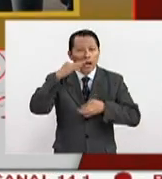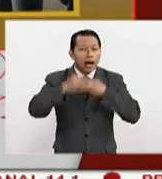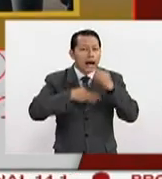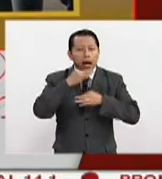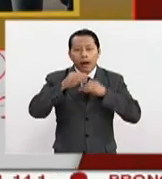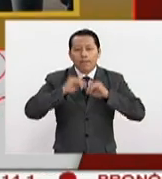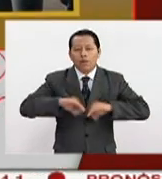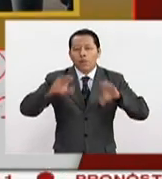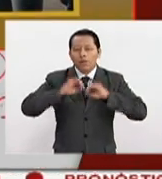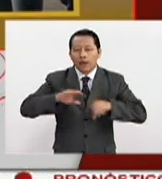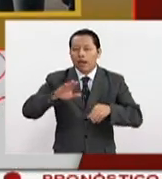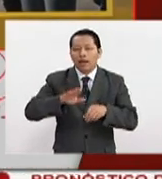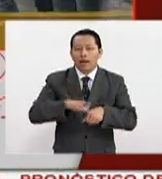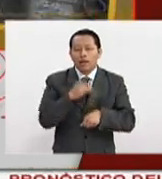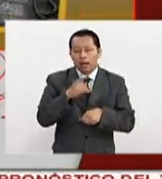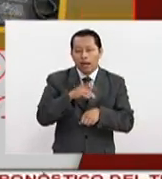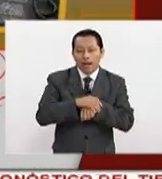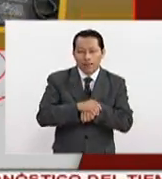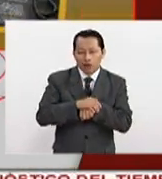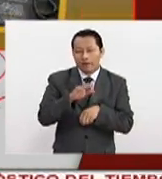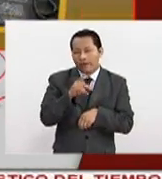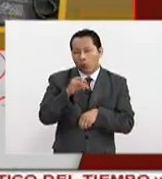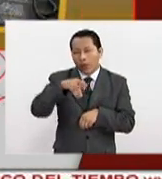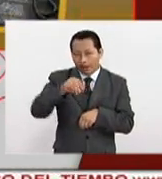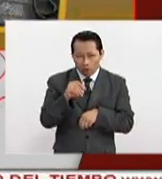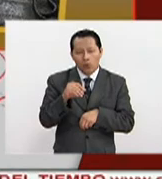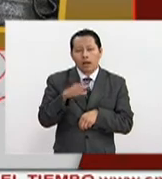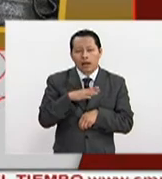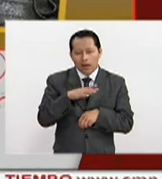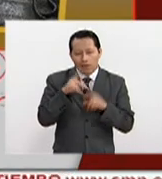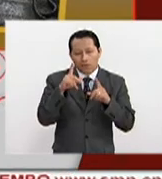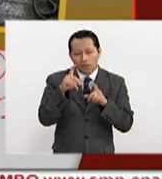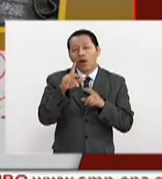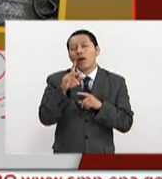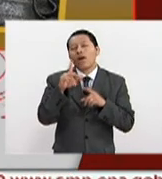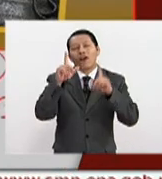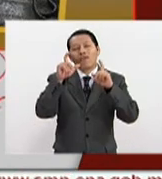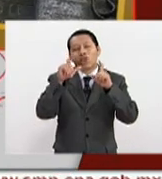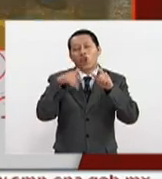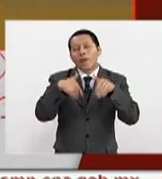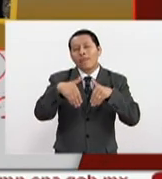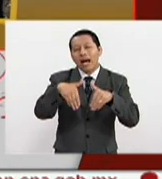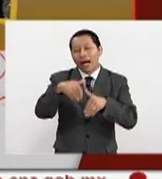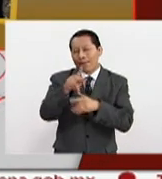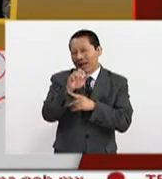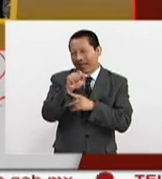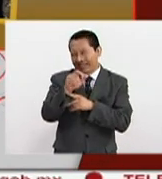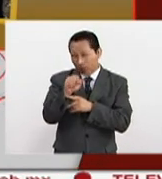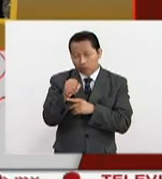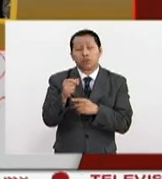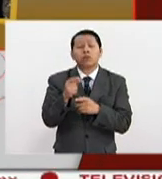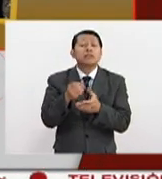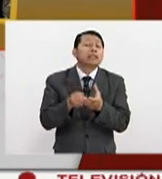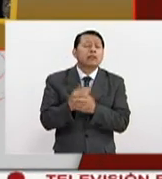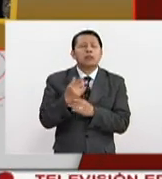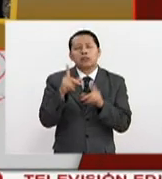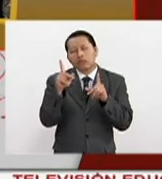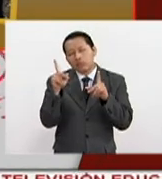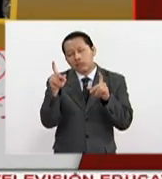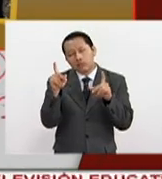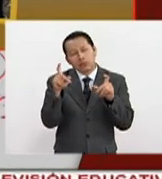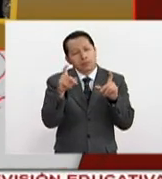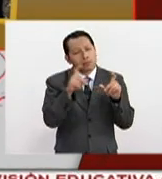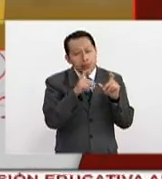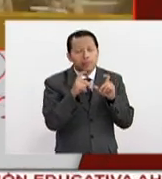Por ejemplo, nuestro buen amigo Eduardo Feldman de Fotopaseos, él salió a documentarlo y se enfocó